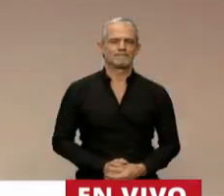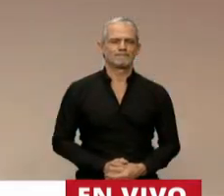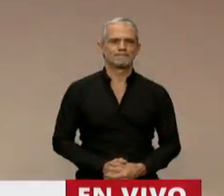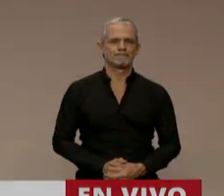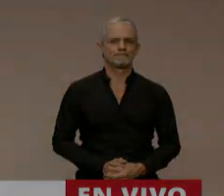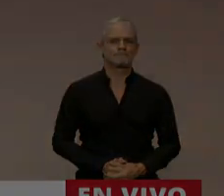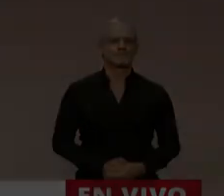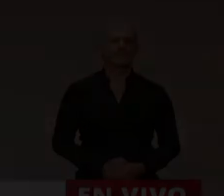Gracias, diputado.